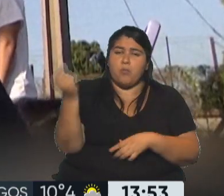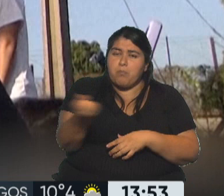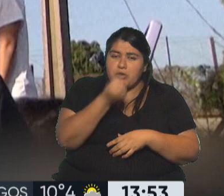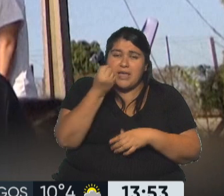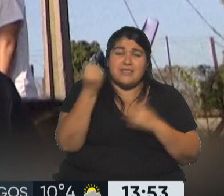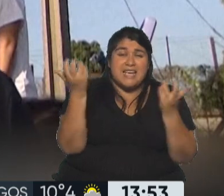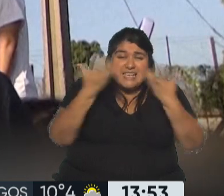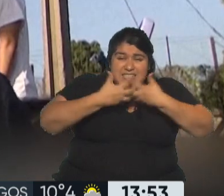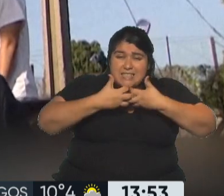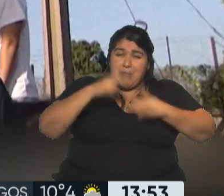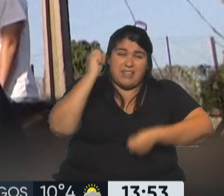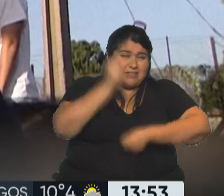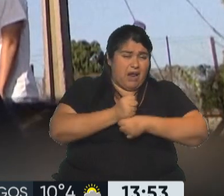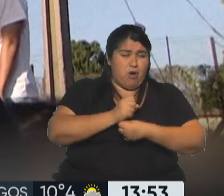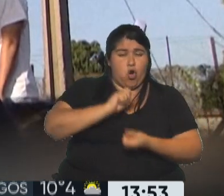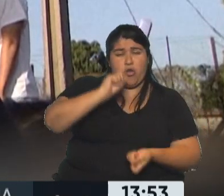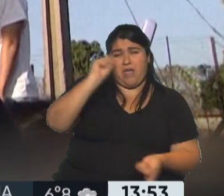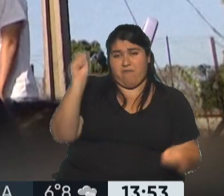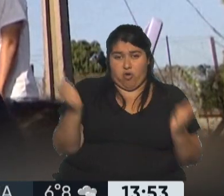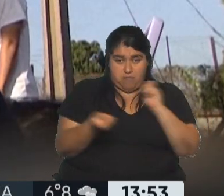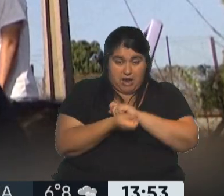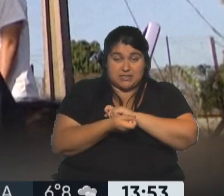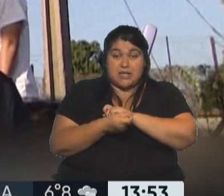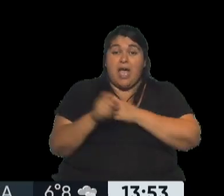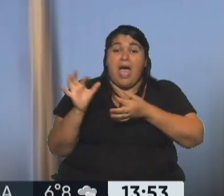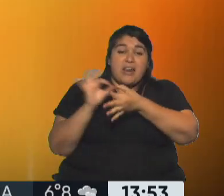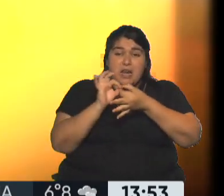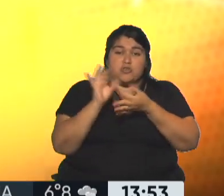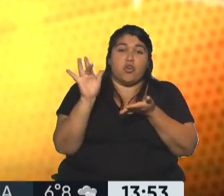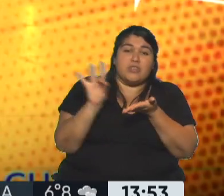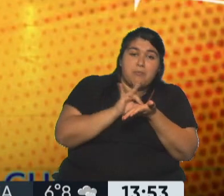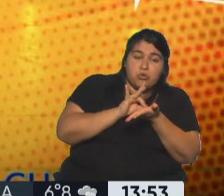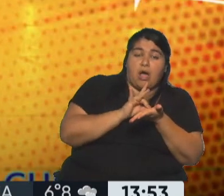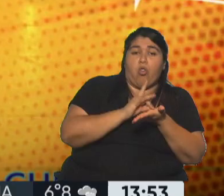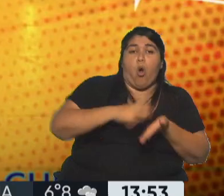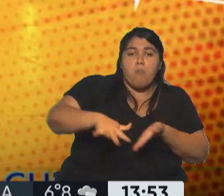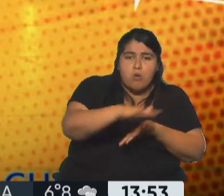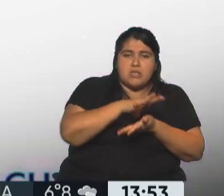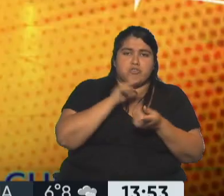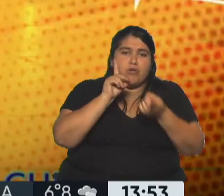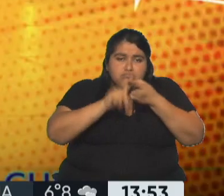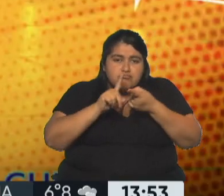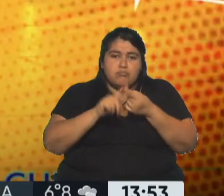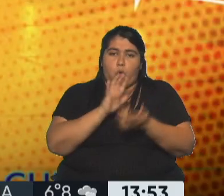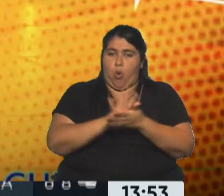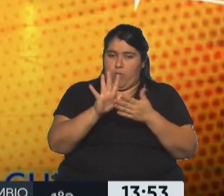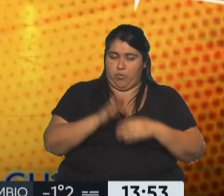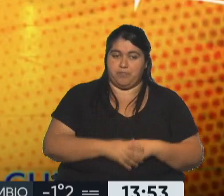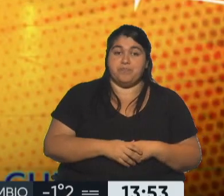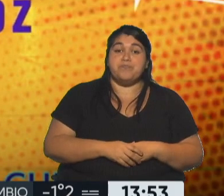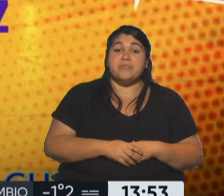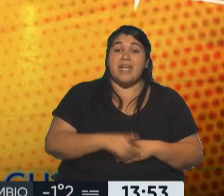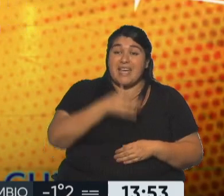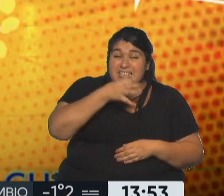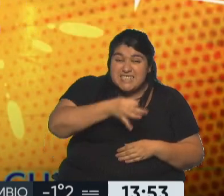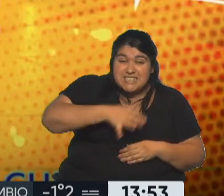su sistema de trabajo en la relación diputado-población. Para la oposición en la isla, que encabezó una